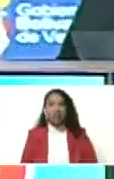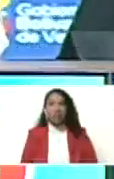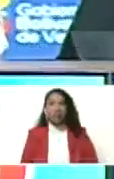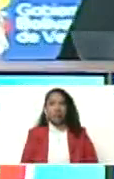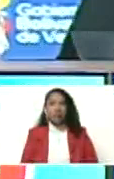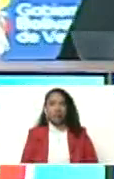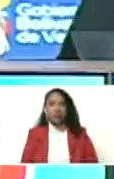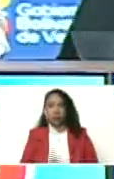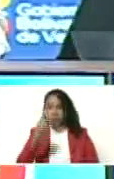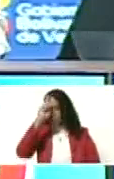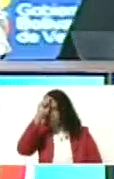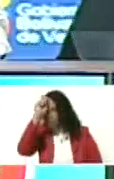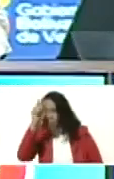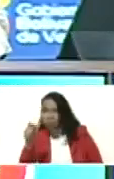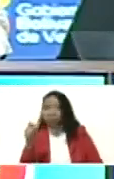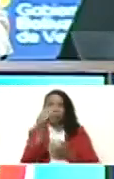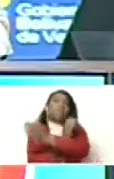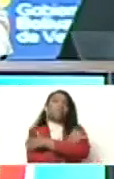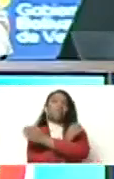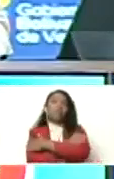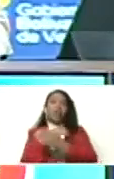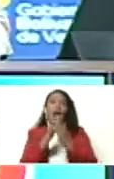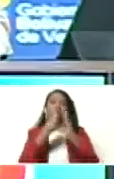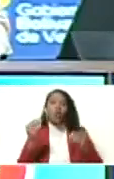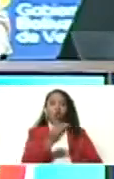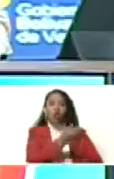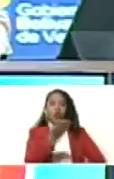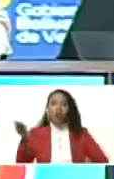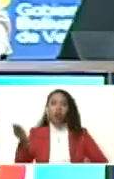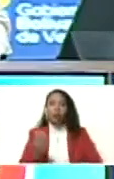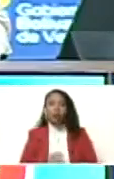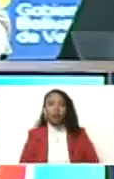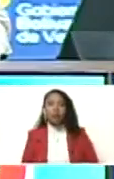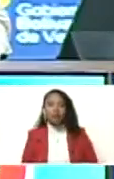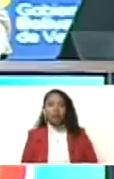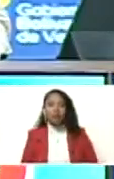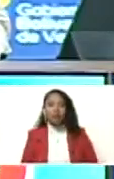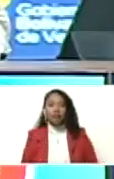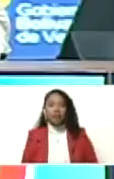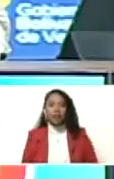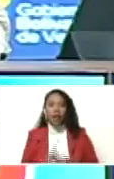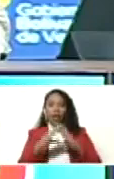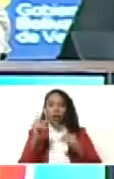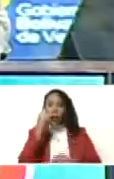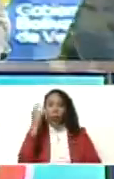mi reconocimiento y mis felicitaciones a todos, a todas,